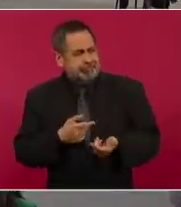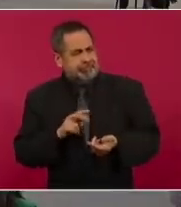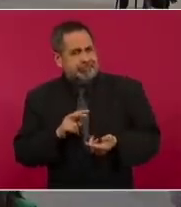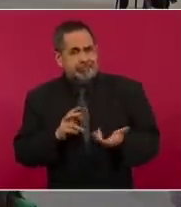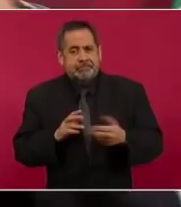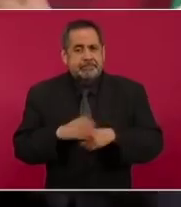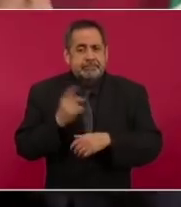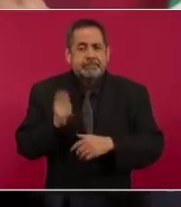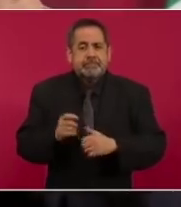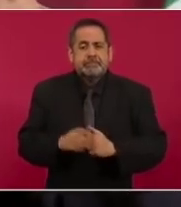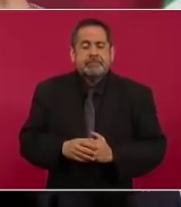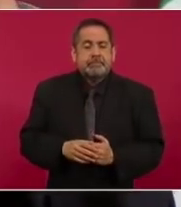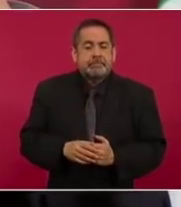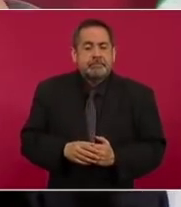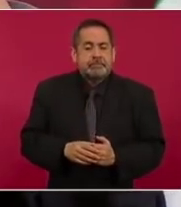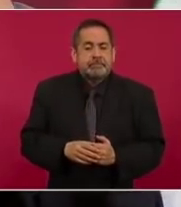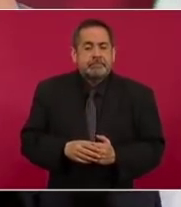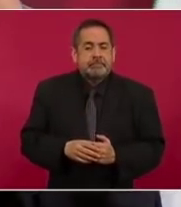¿Por qué?